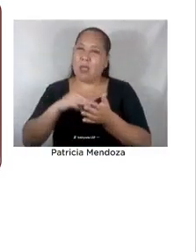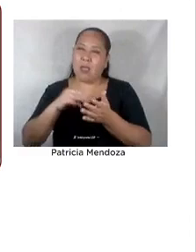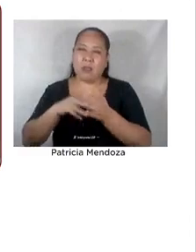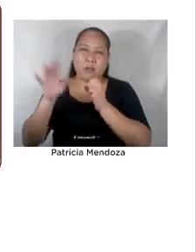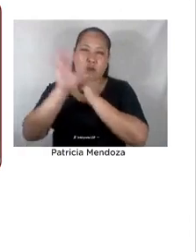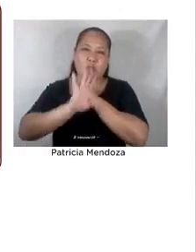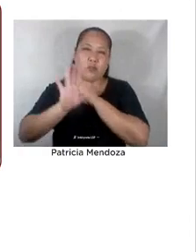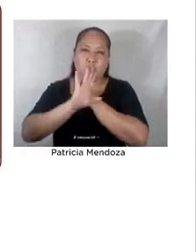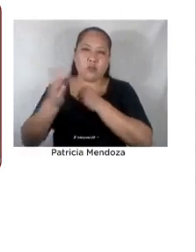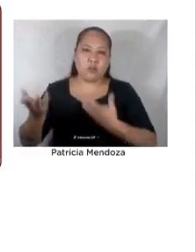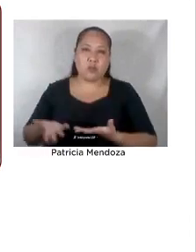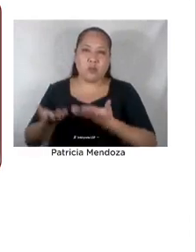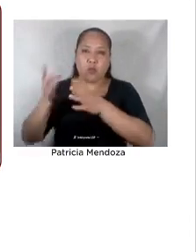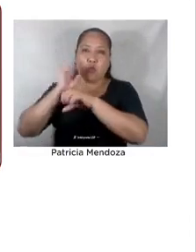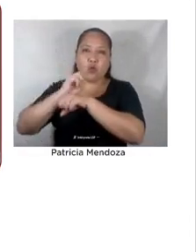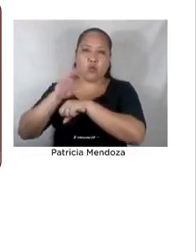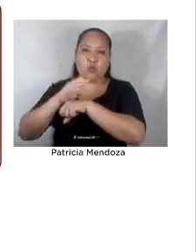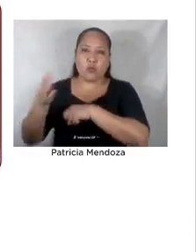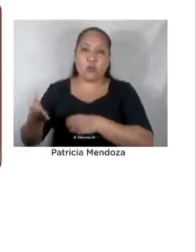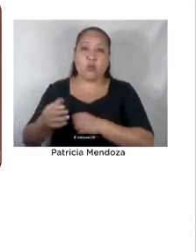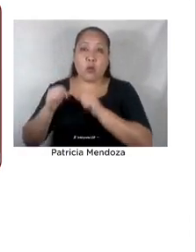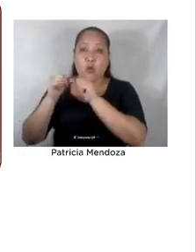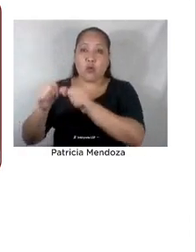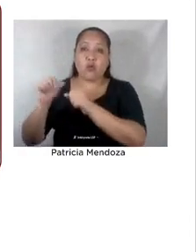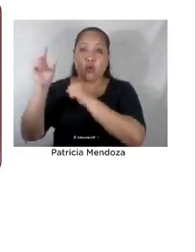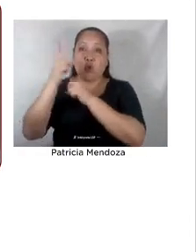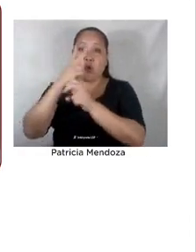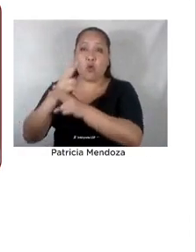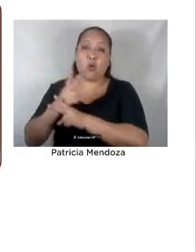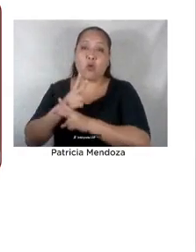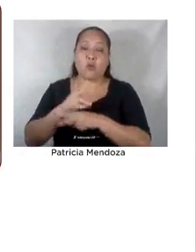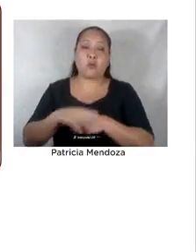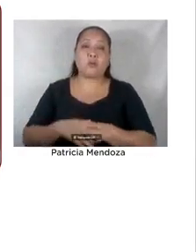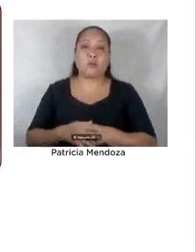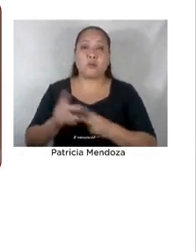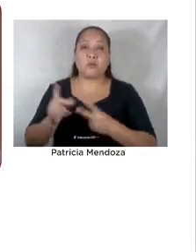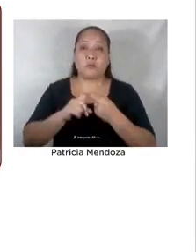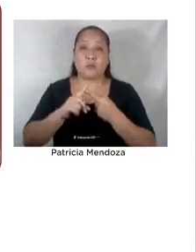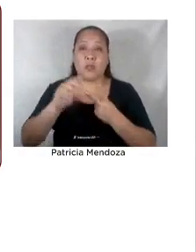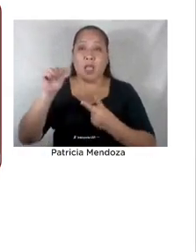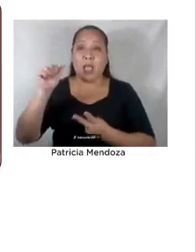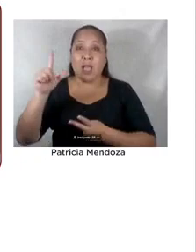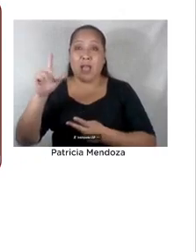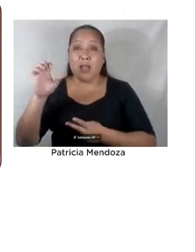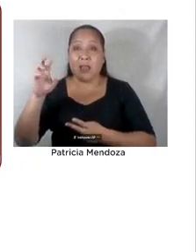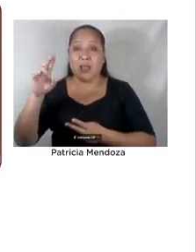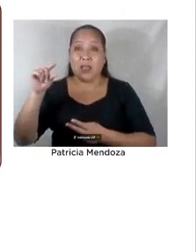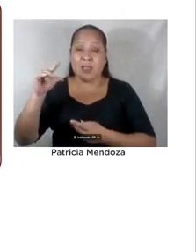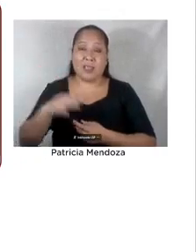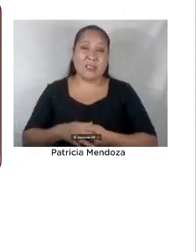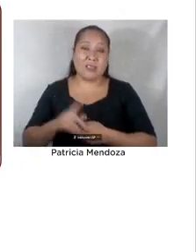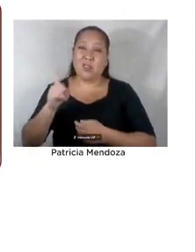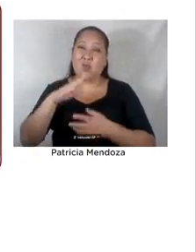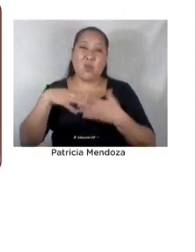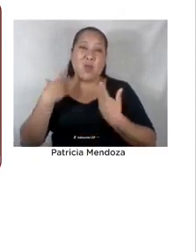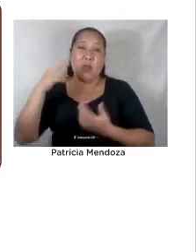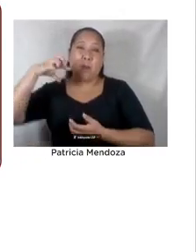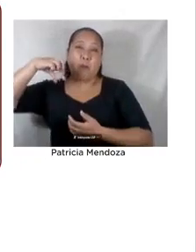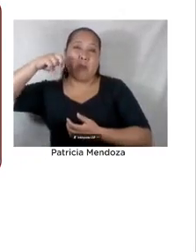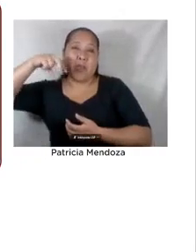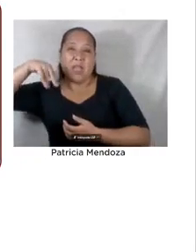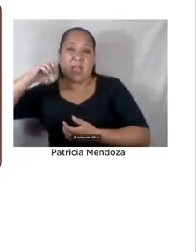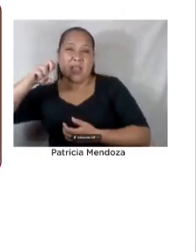hemos recomendado para que se sigan cuidando. Respecto a las alergias, a penicilinas o algún otro tipo